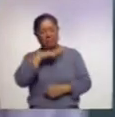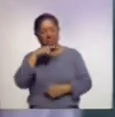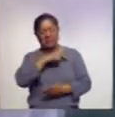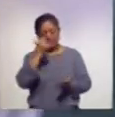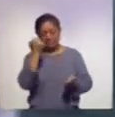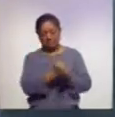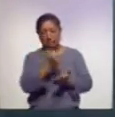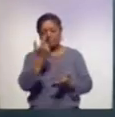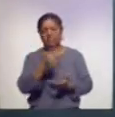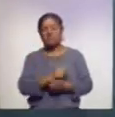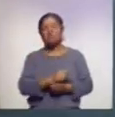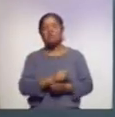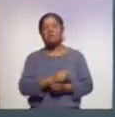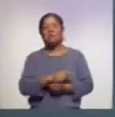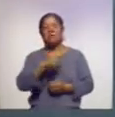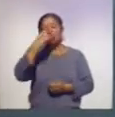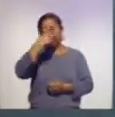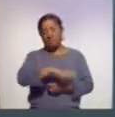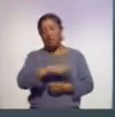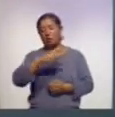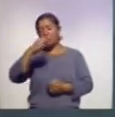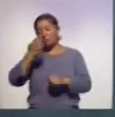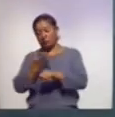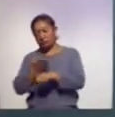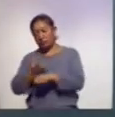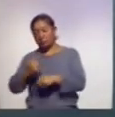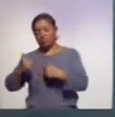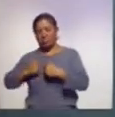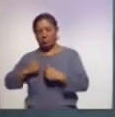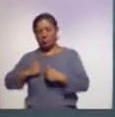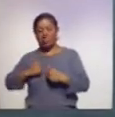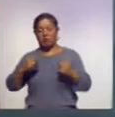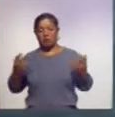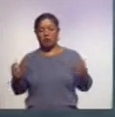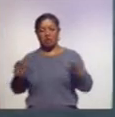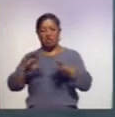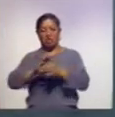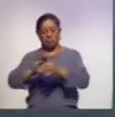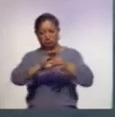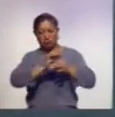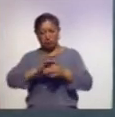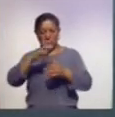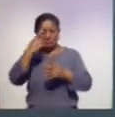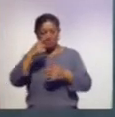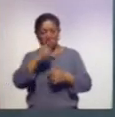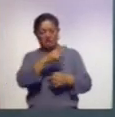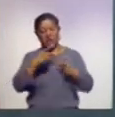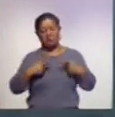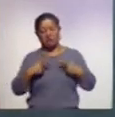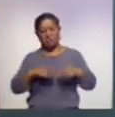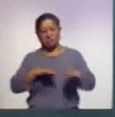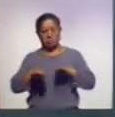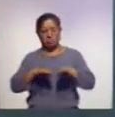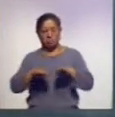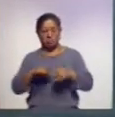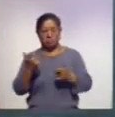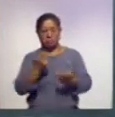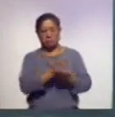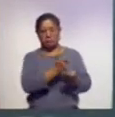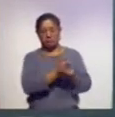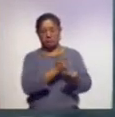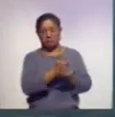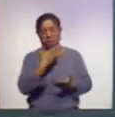Tratado México-Estados Unidos-Canadá, pues cumplirá con mejorar las condiciones de los trabajadores mexicanos, los salarios y la